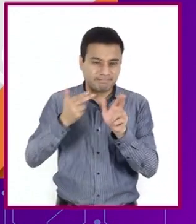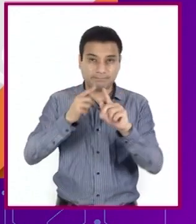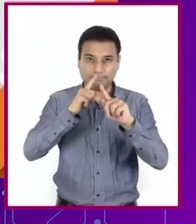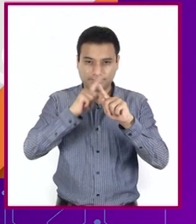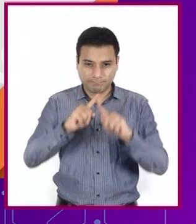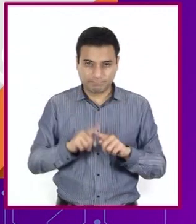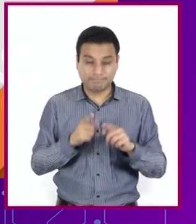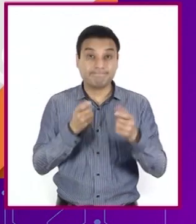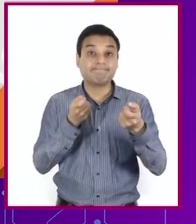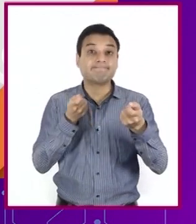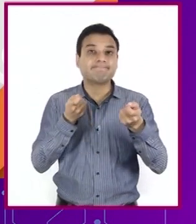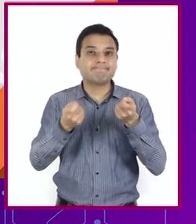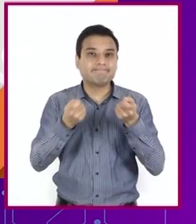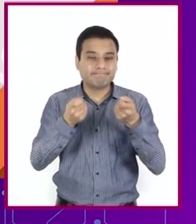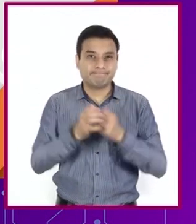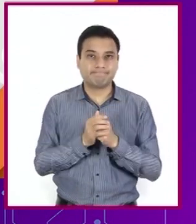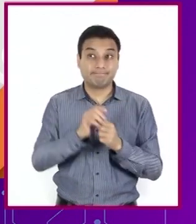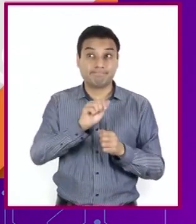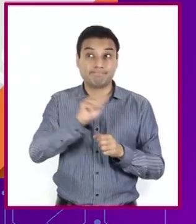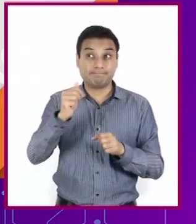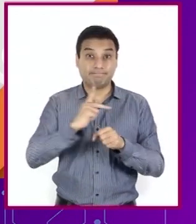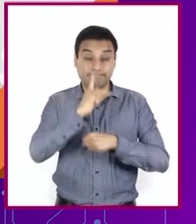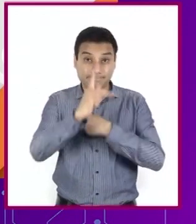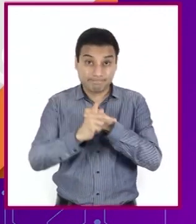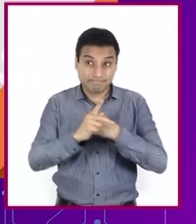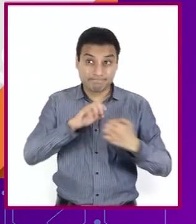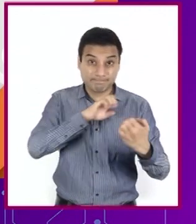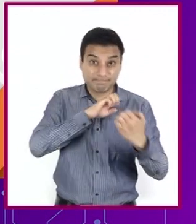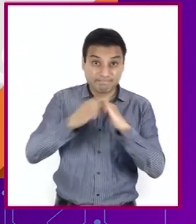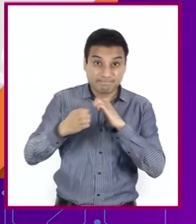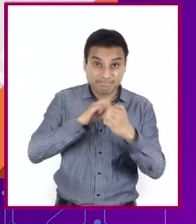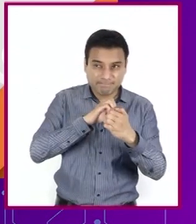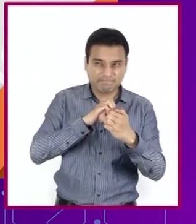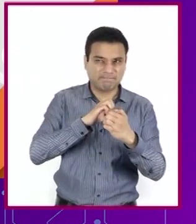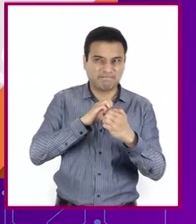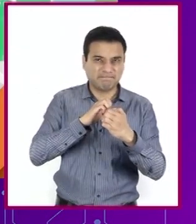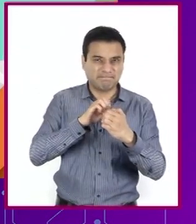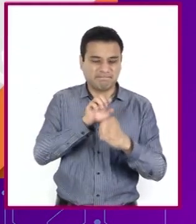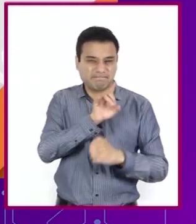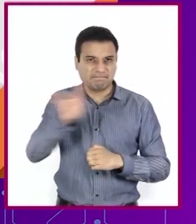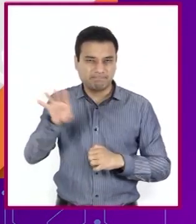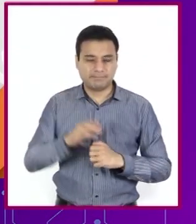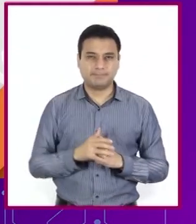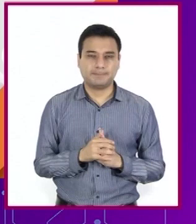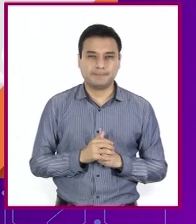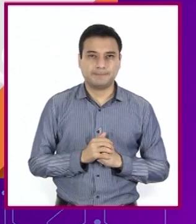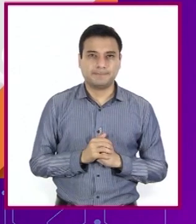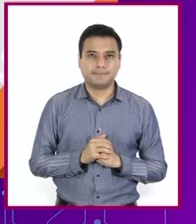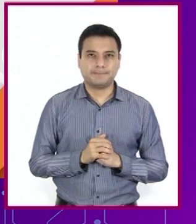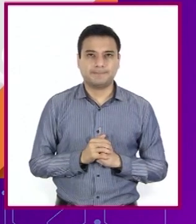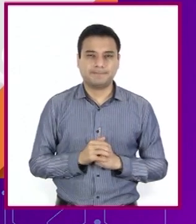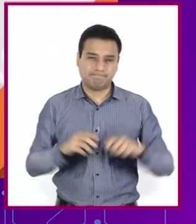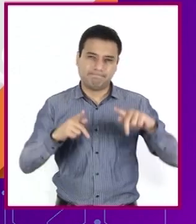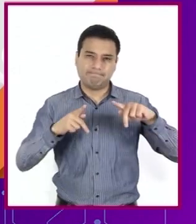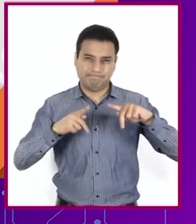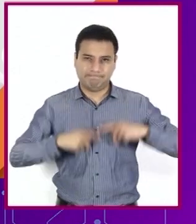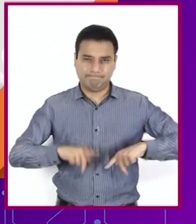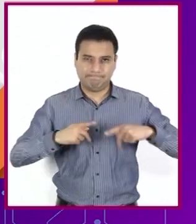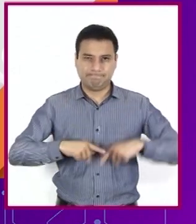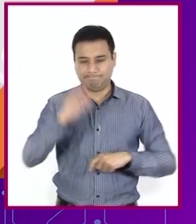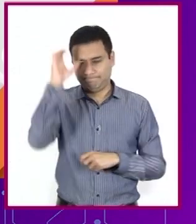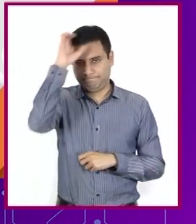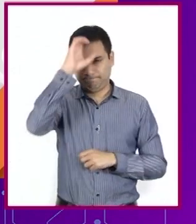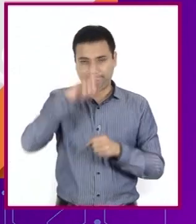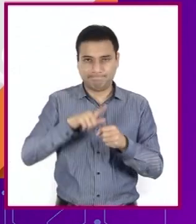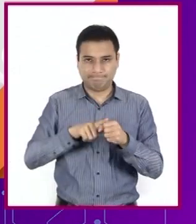obstaculizar la expansión de las naciones competidoras. Sociales y culturales.